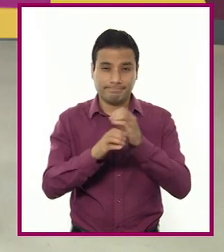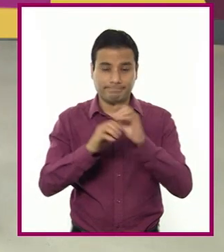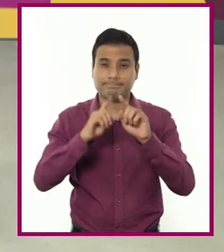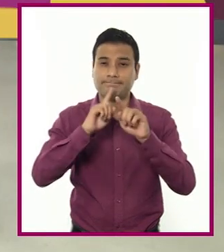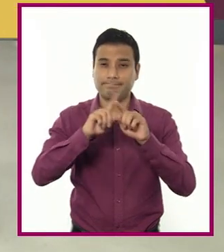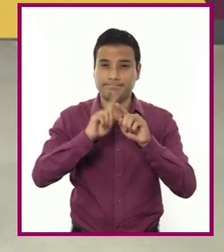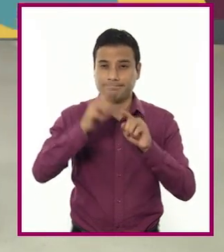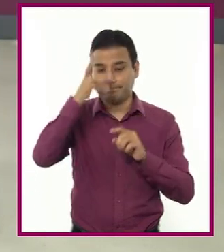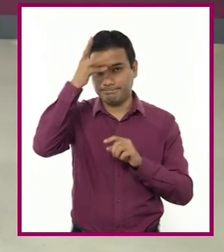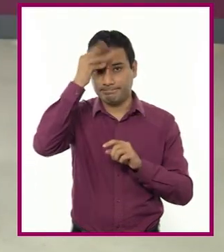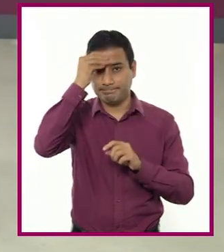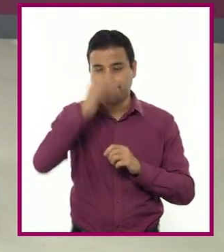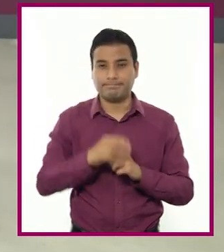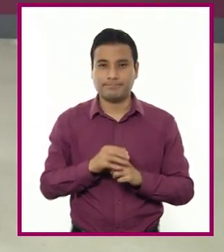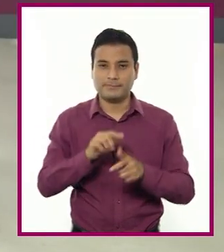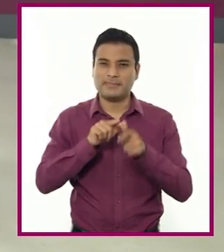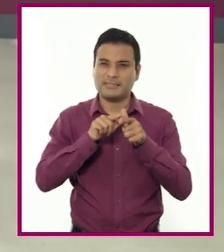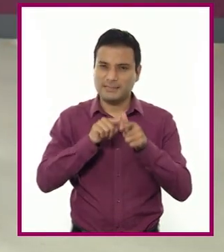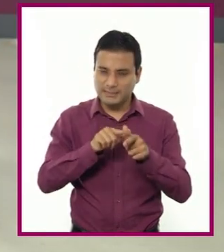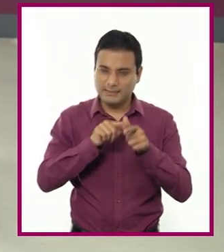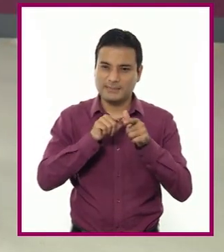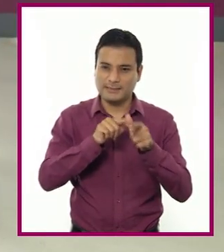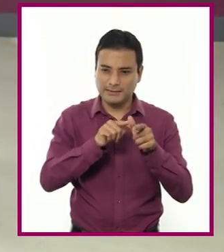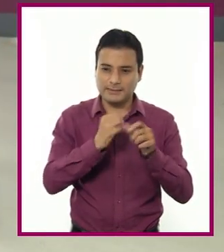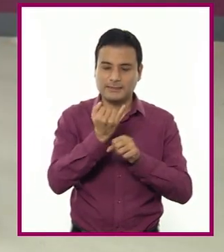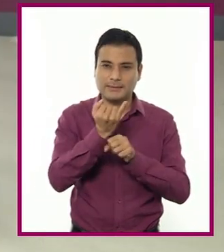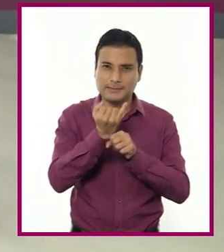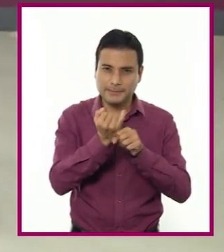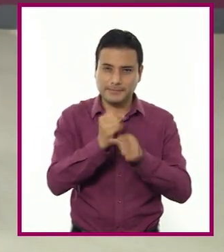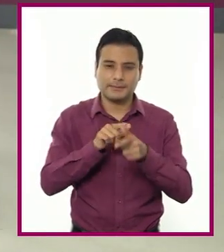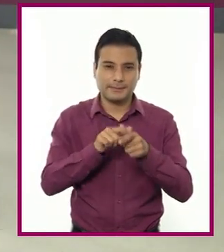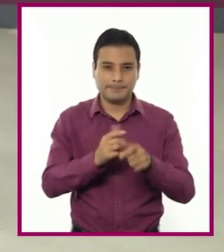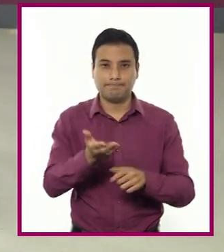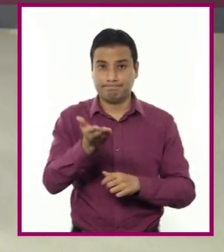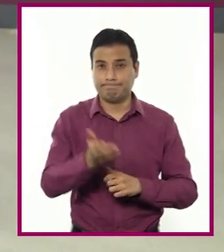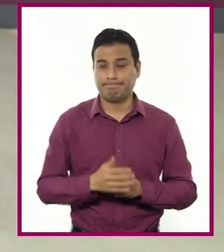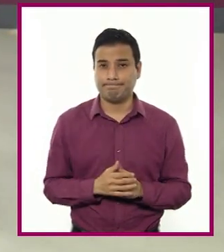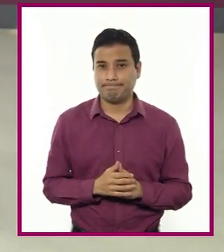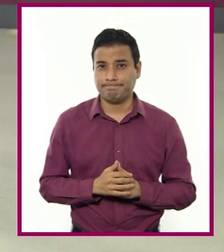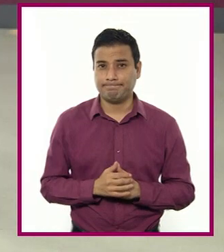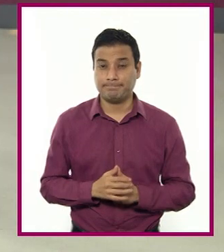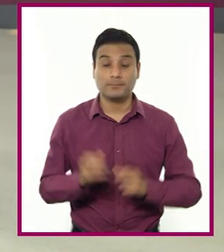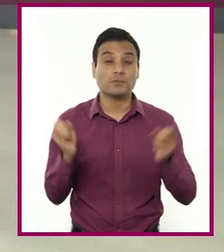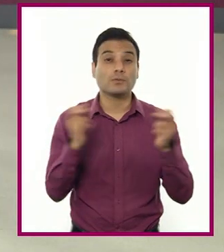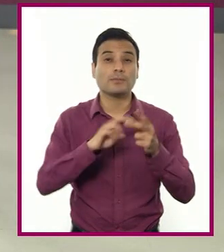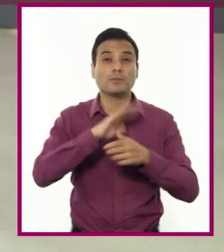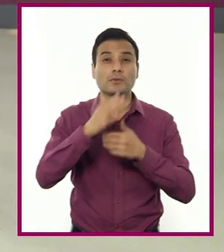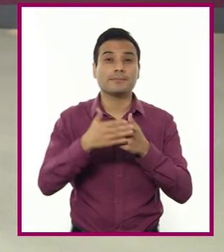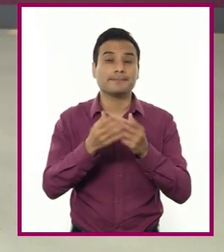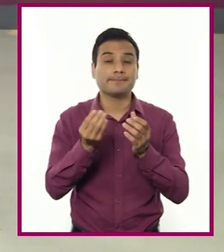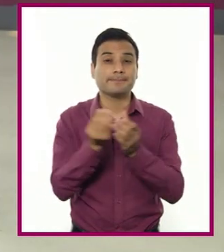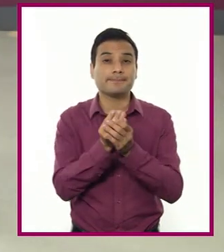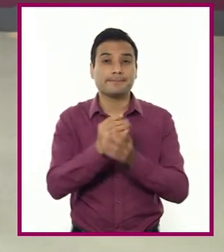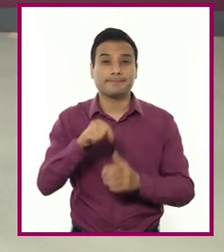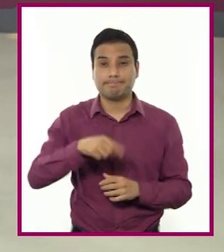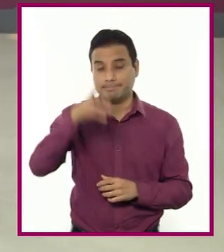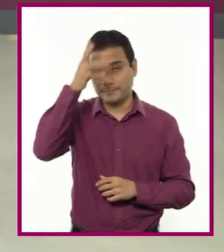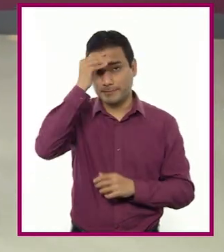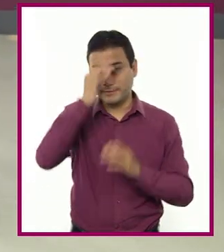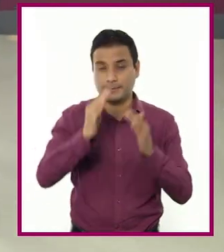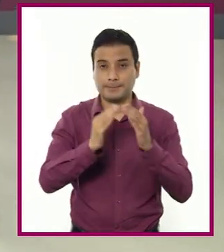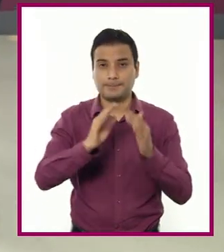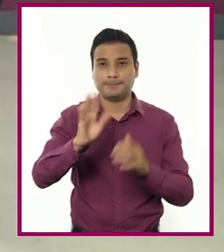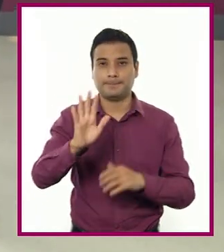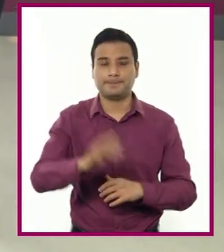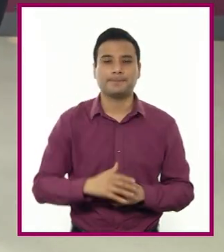descubrir. No dejen de investigar y compartir sus conocimientos. Nos vemos la próxima sesión aquí en Aprende en